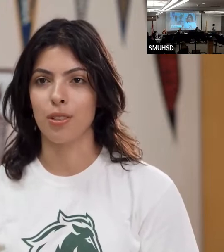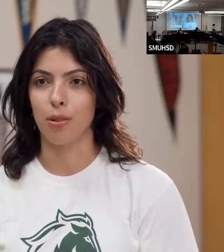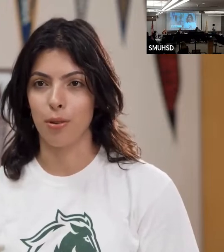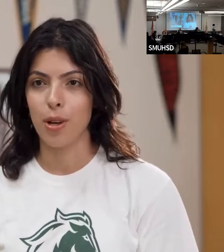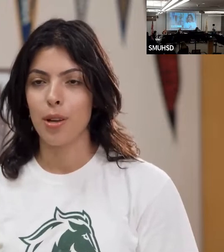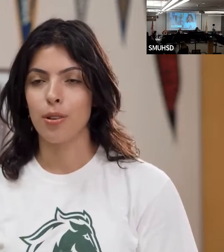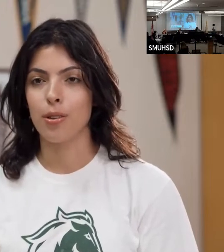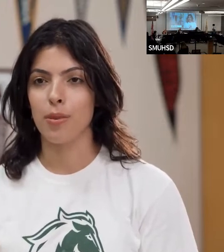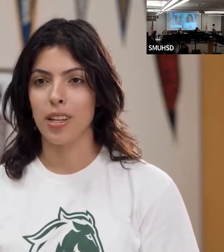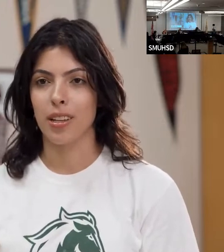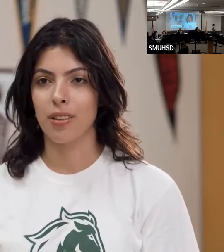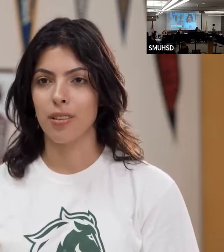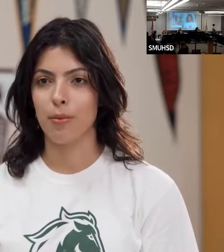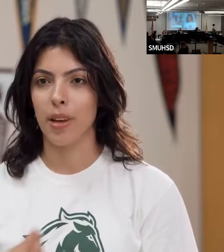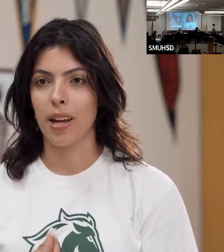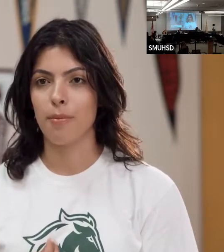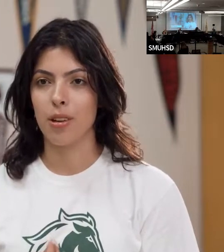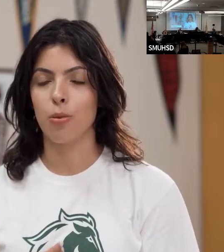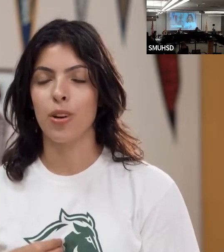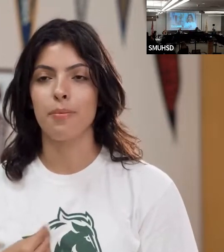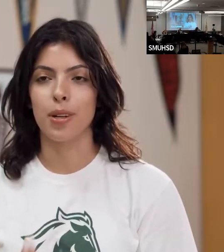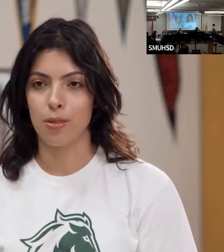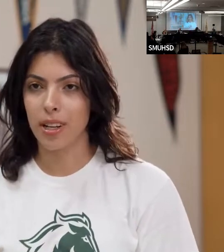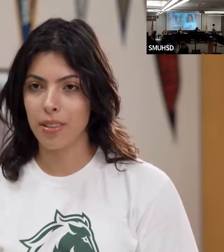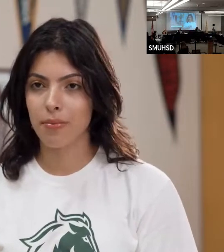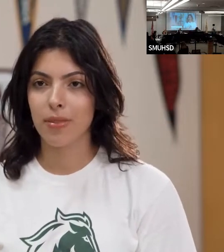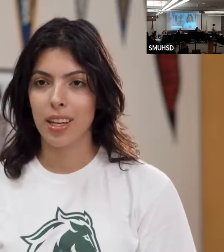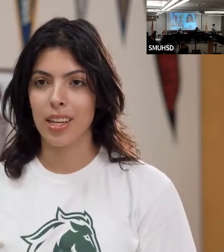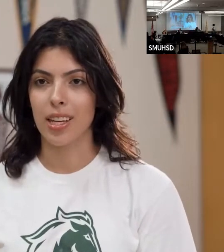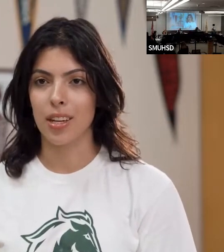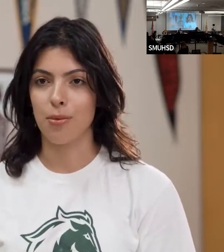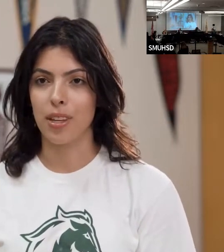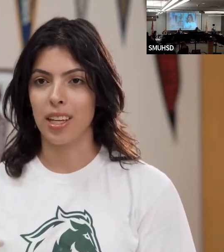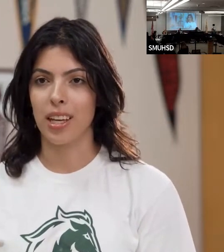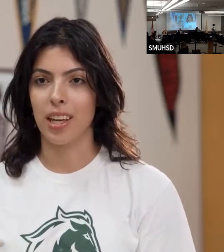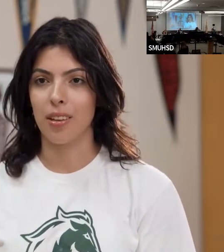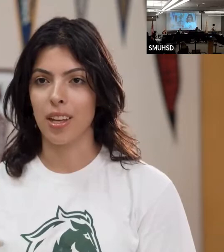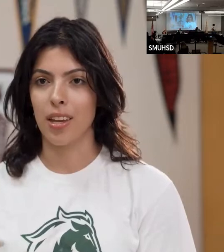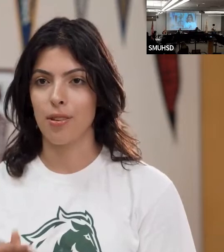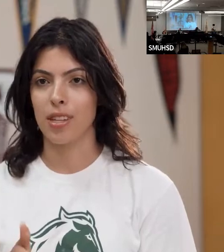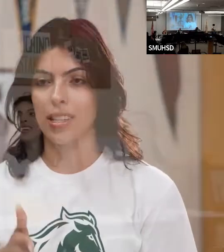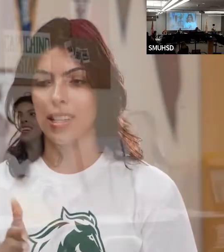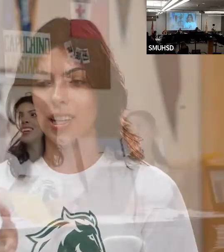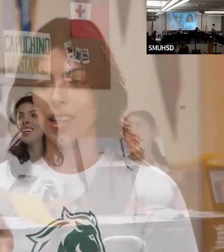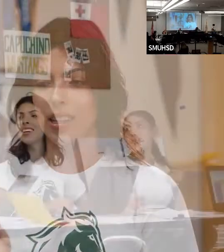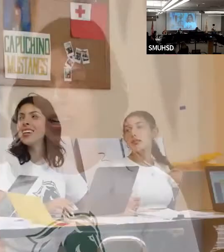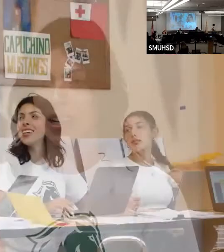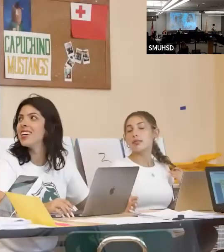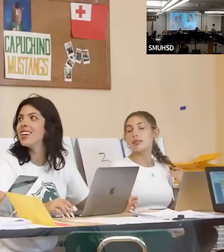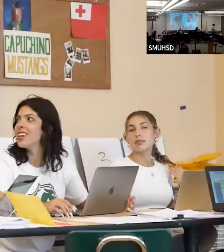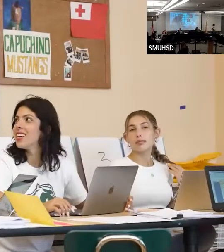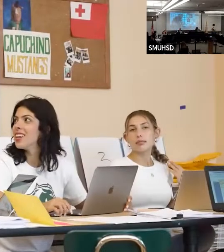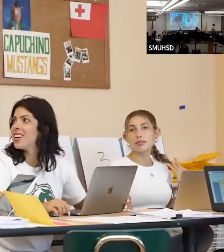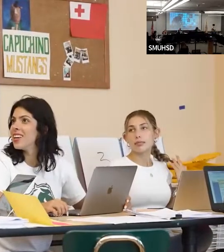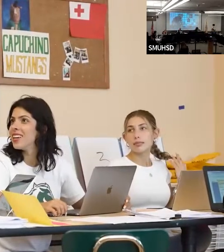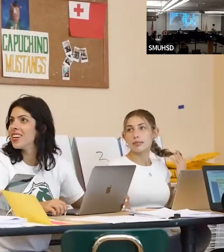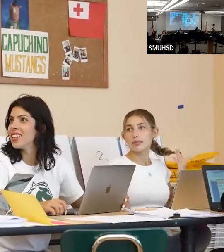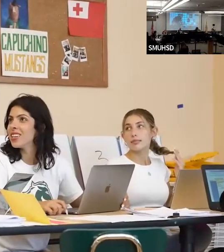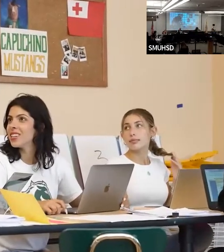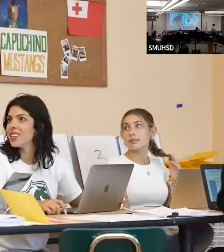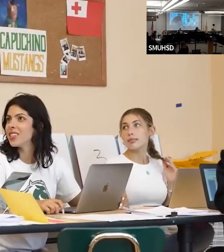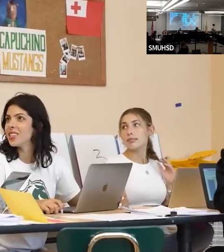ayudan a entender todo. Todos me ven a mí como una persona y ayuda a que ellos entiendan qué ocupo